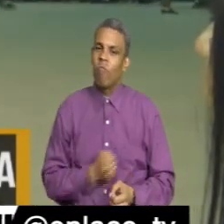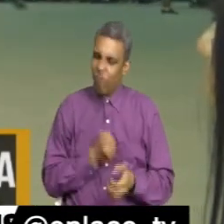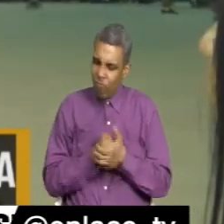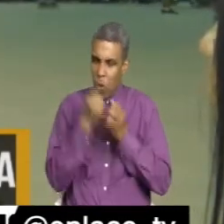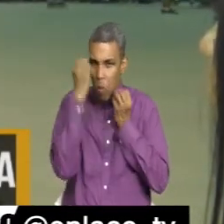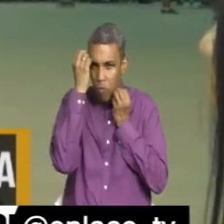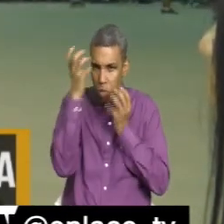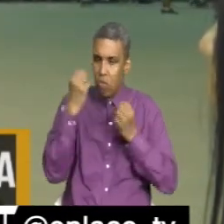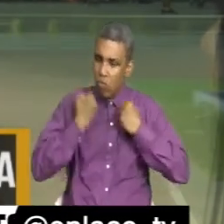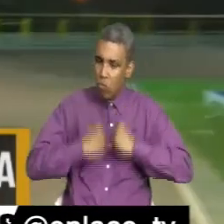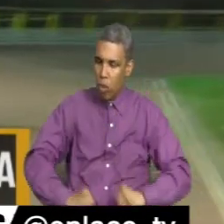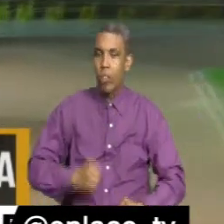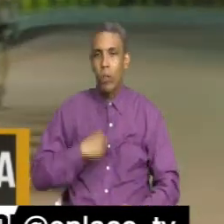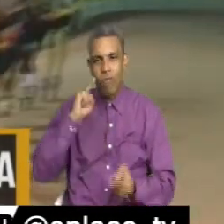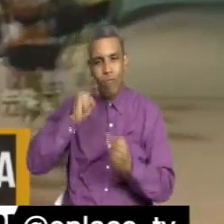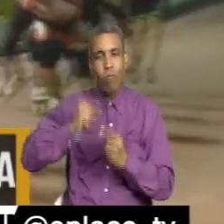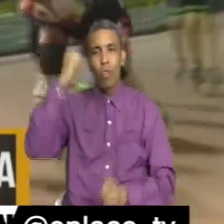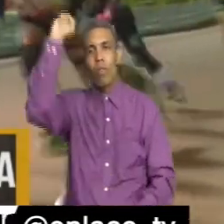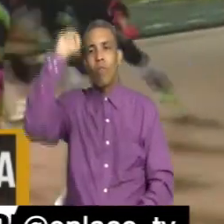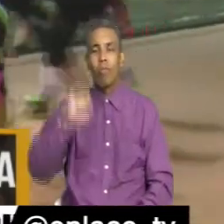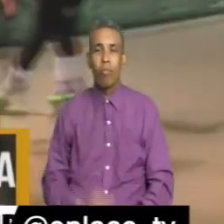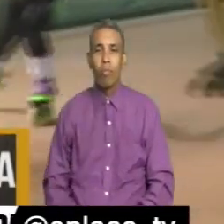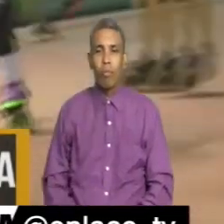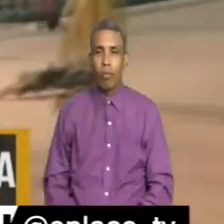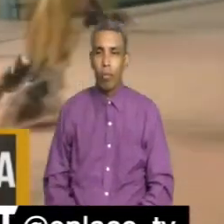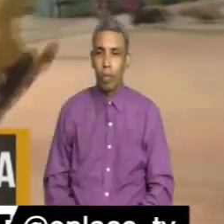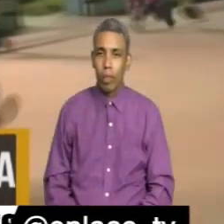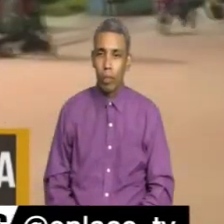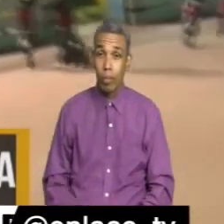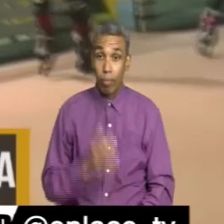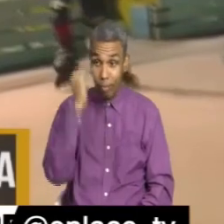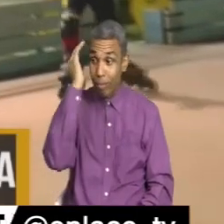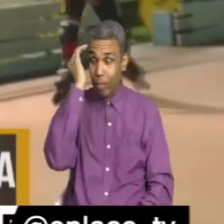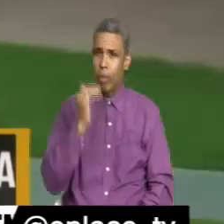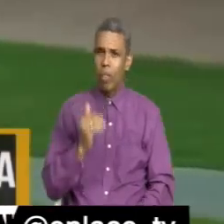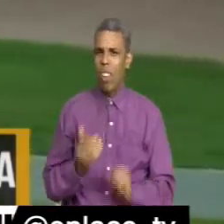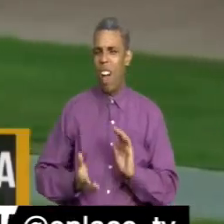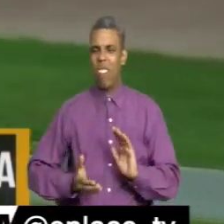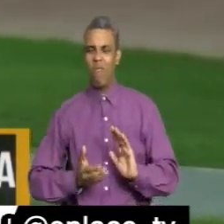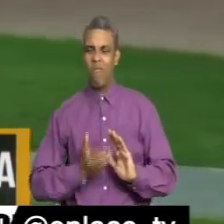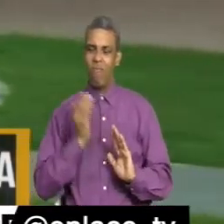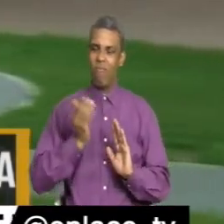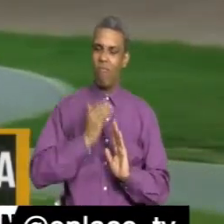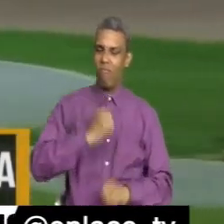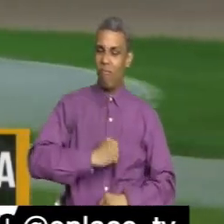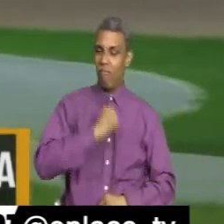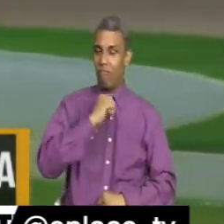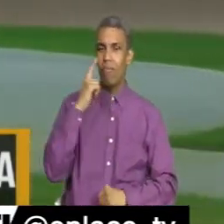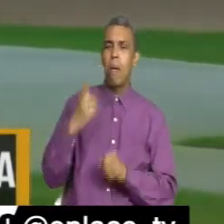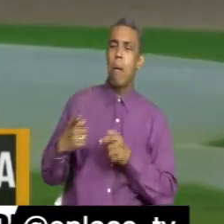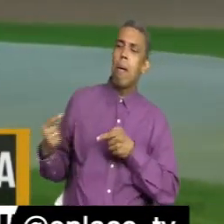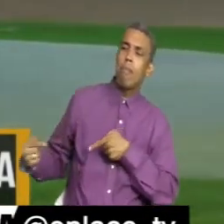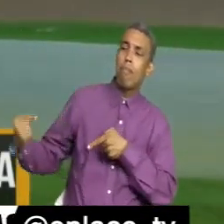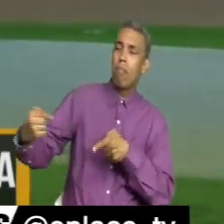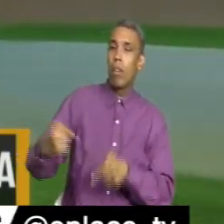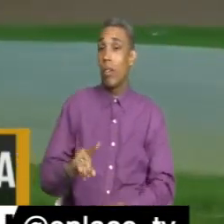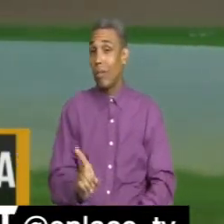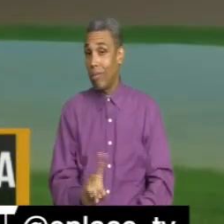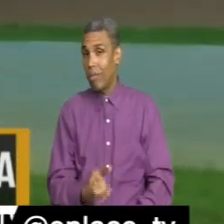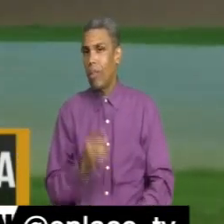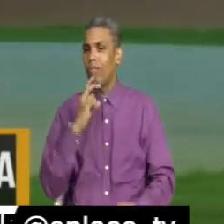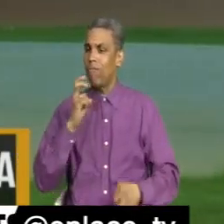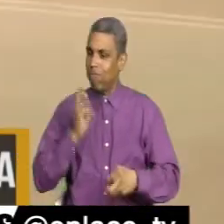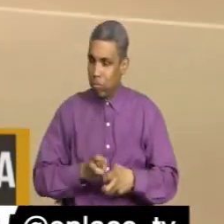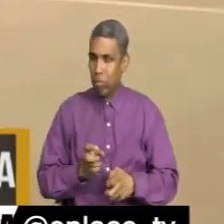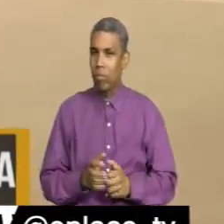poder traer una medalla acá a Barranca. Estos deportistas saben que no la tienen fácil en el torneo departamental de esta disciplina, campeonato en el que